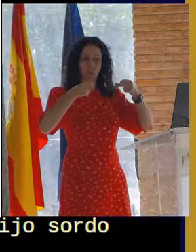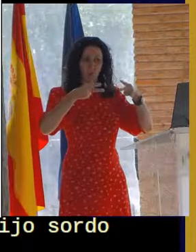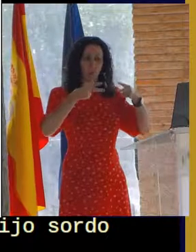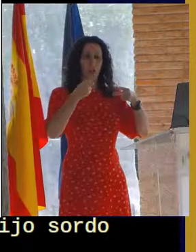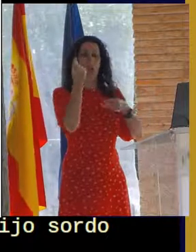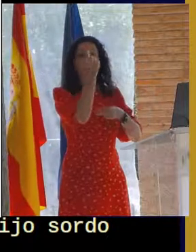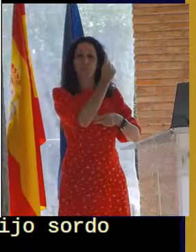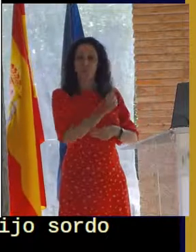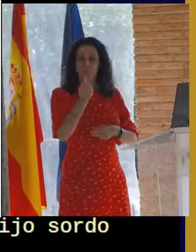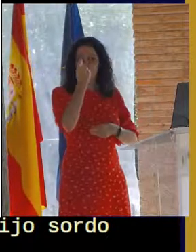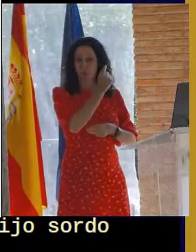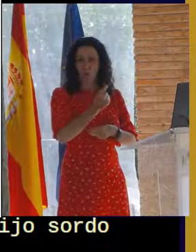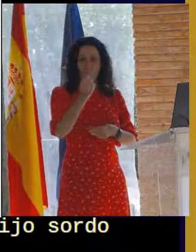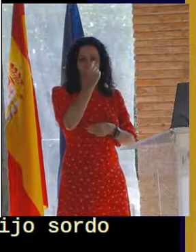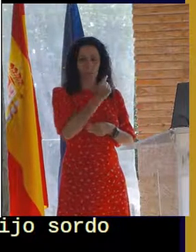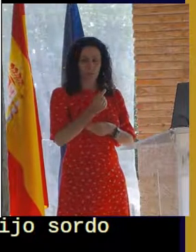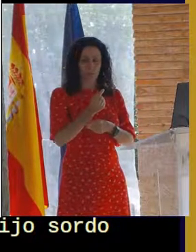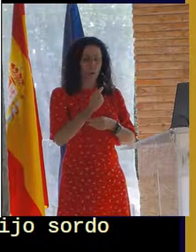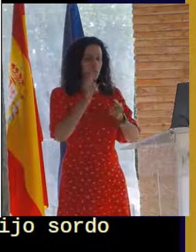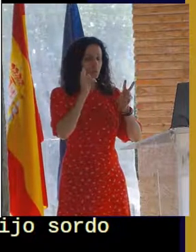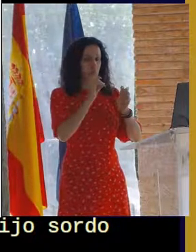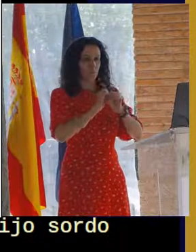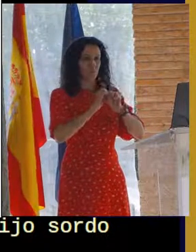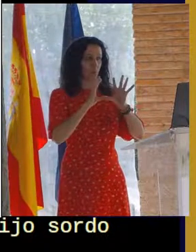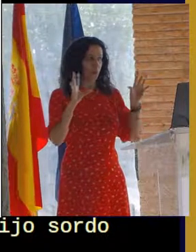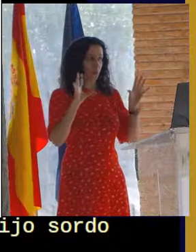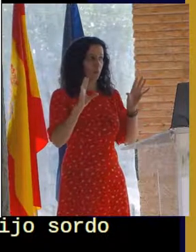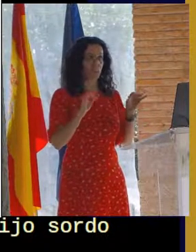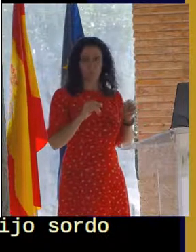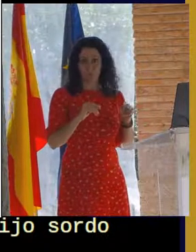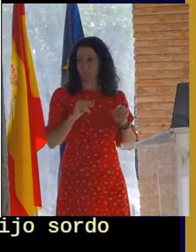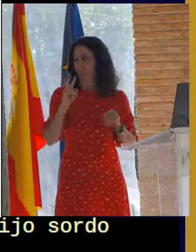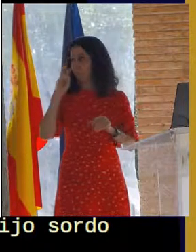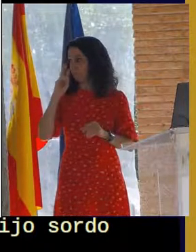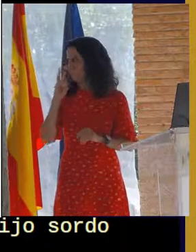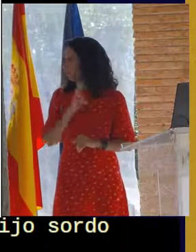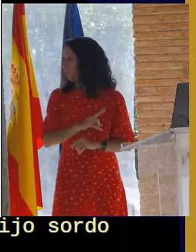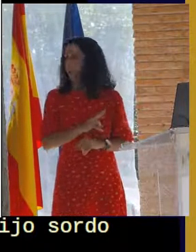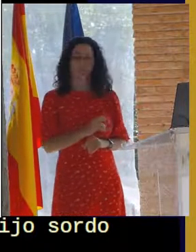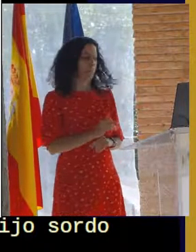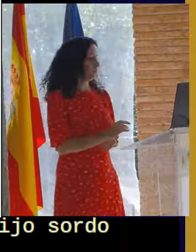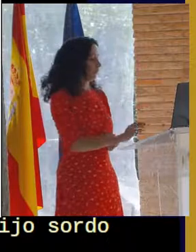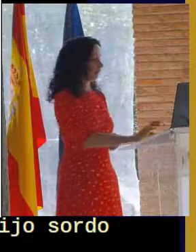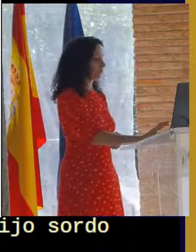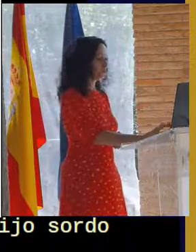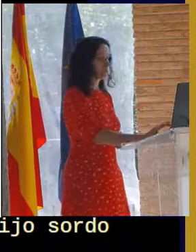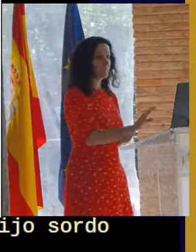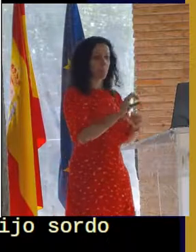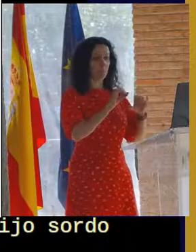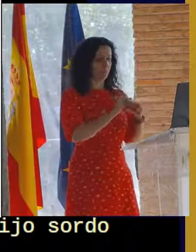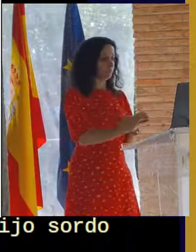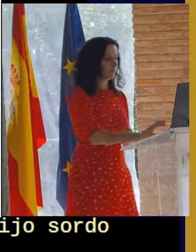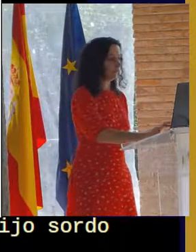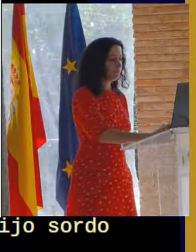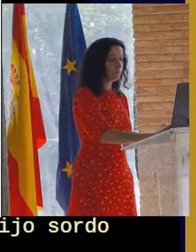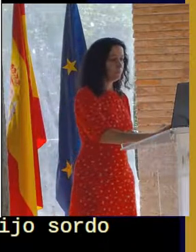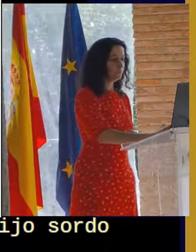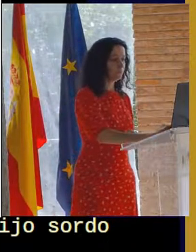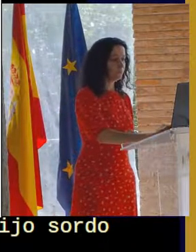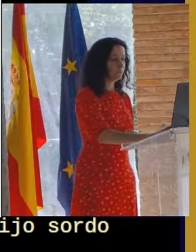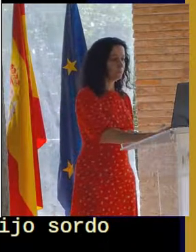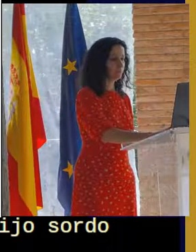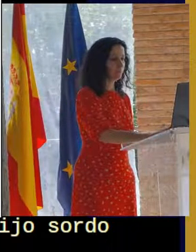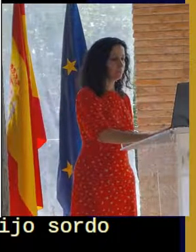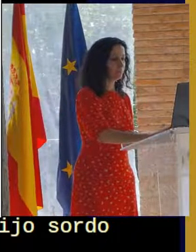ver los subtítulos eh Son dibujos Y ahí aparece claro una comparativa no sé si funciona el